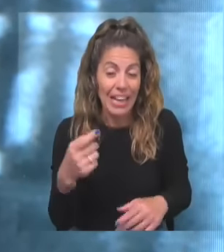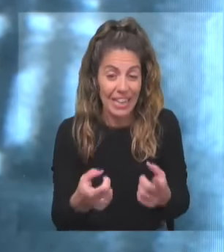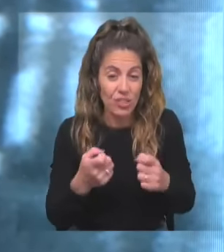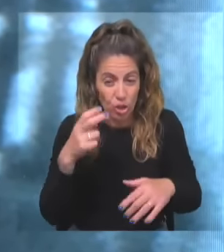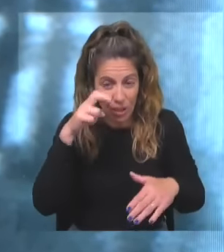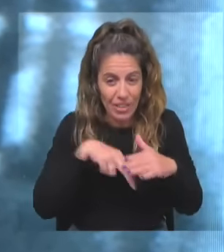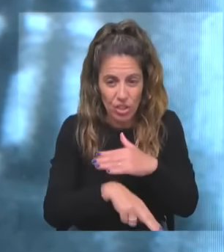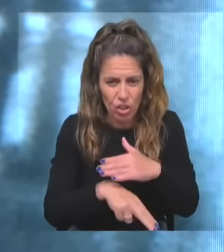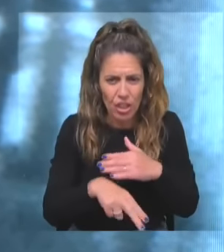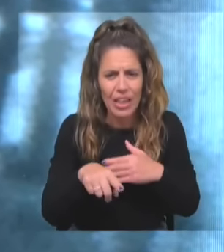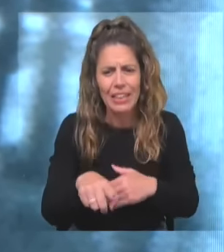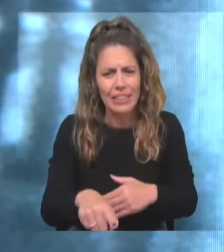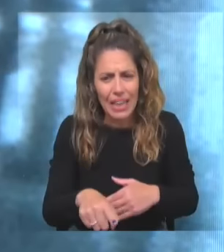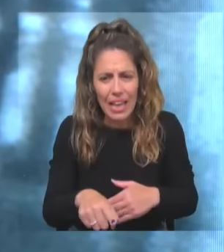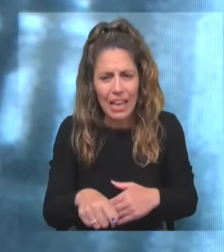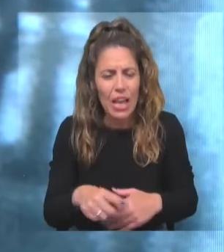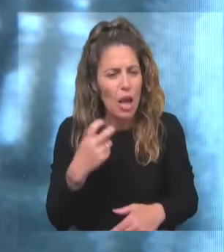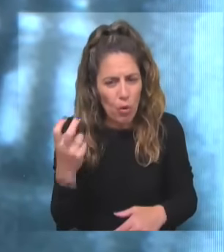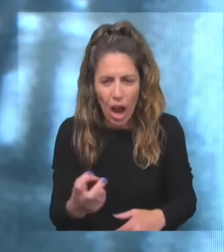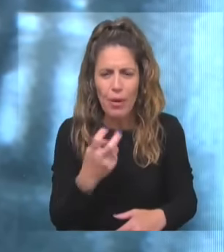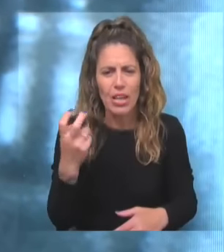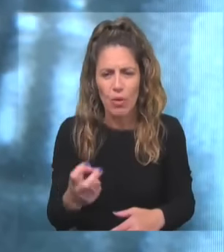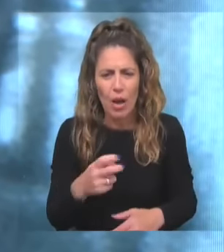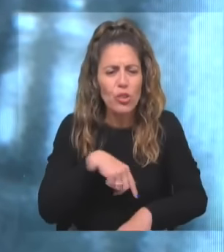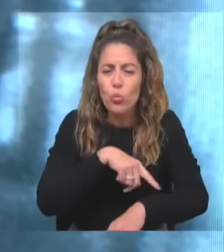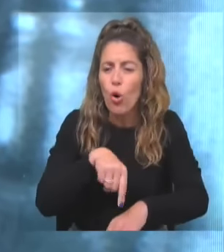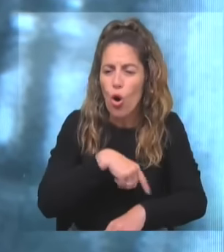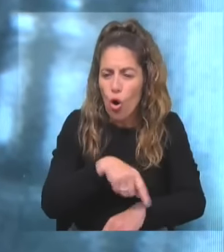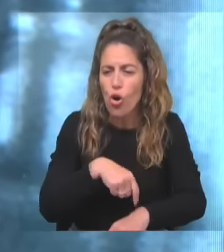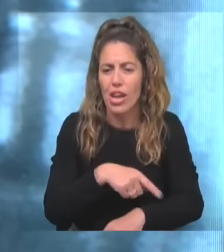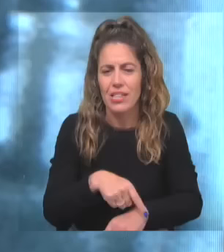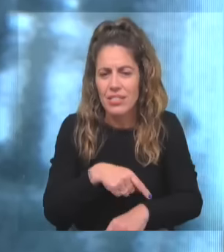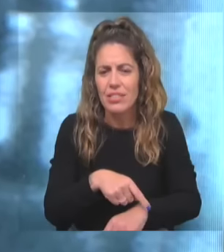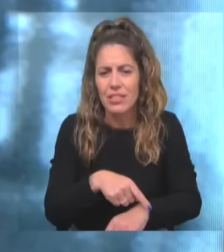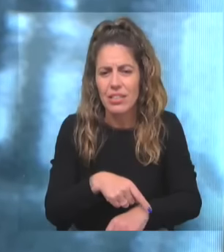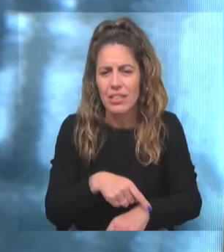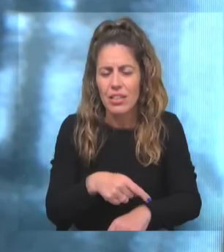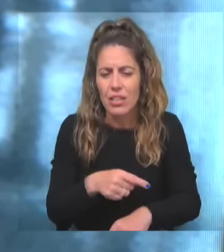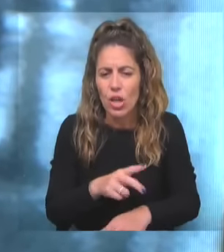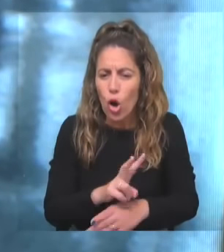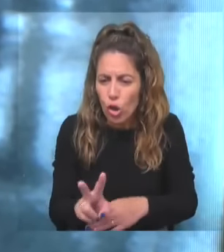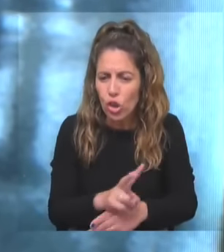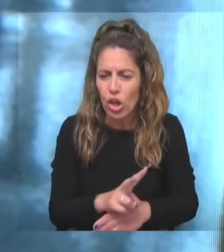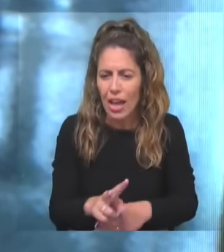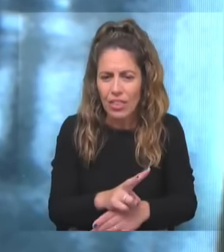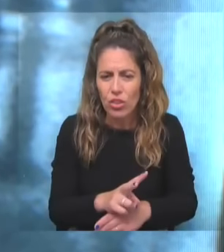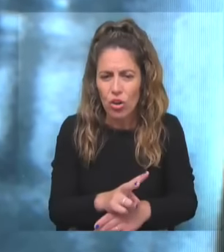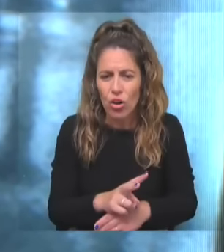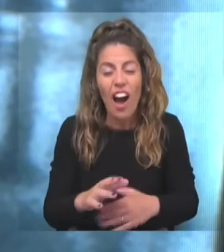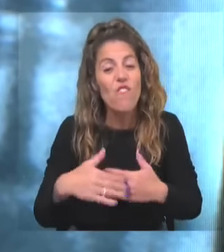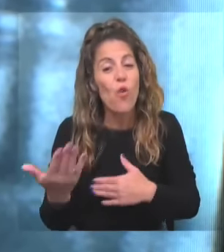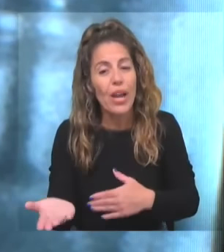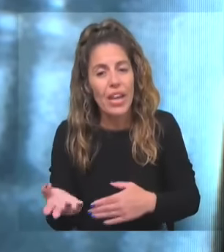estaba atrás de encontrar a Macarena, tuvo horas en vigilia a la intemperie